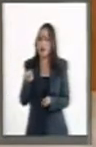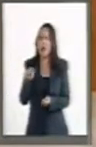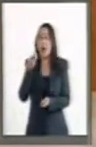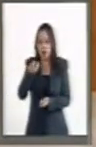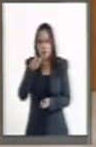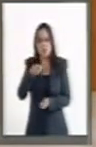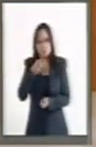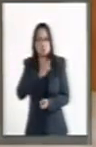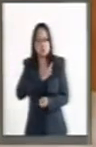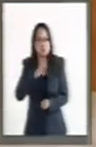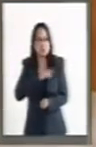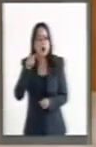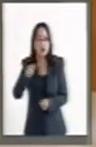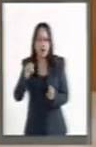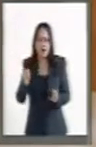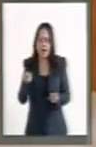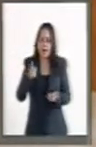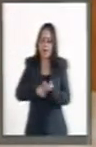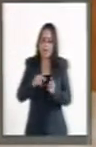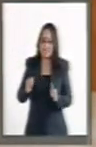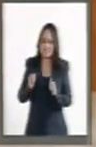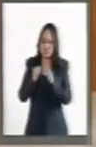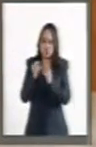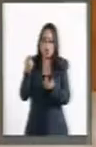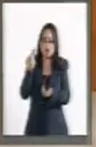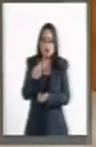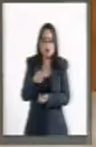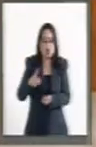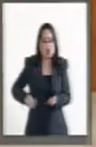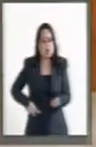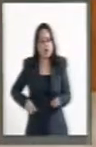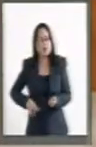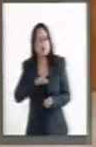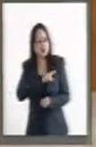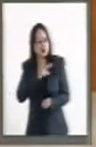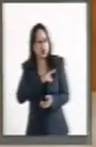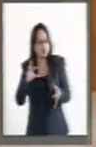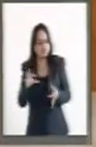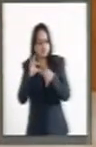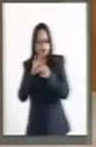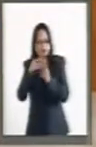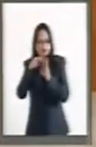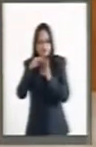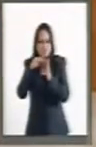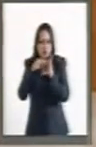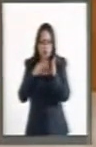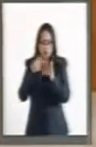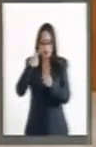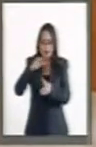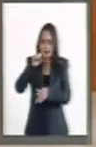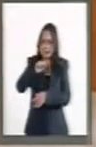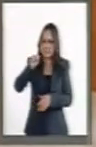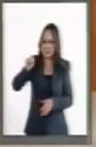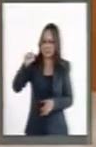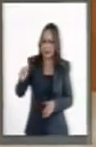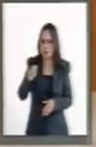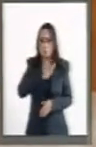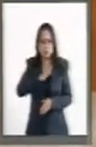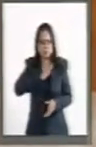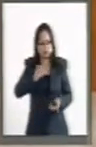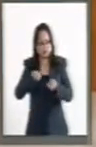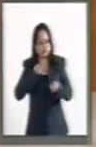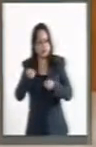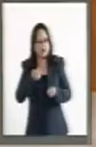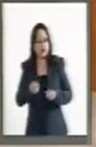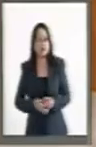comorbilidades en las instituciones públicas y privadas, con estándares de seguridad que serán regulados por la Secretaría de